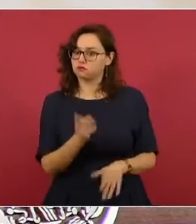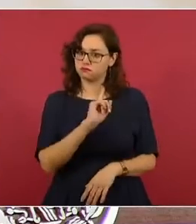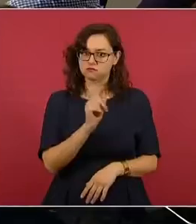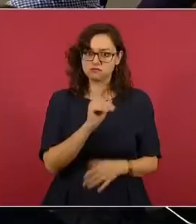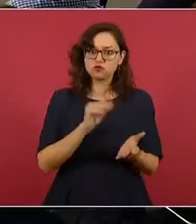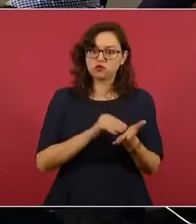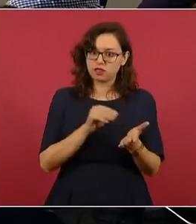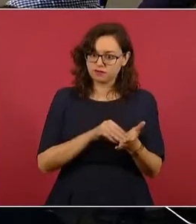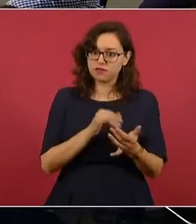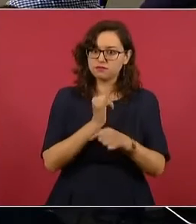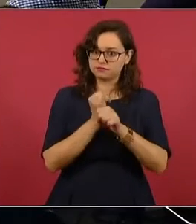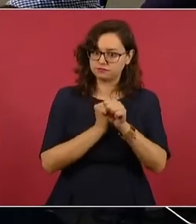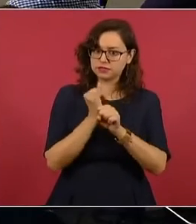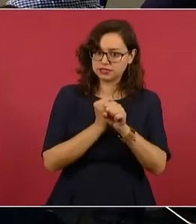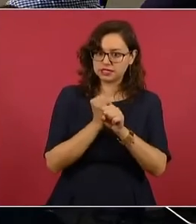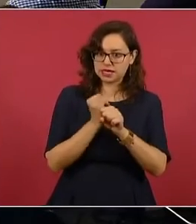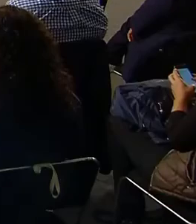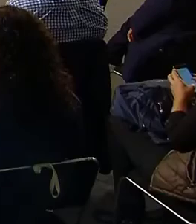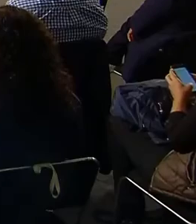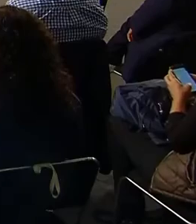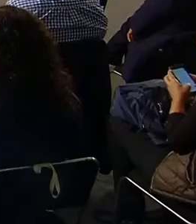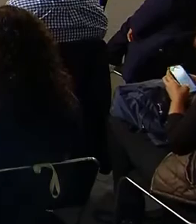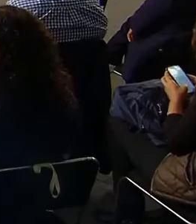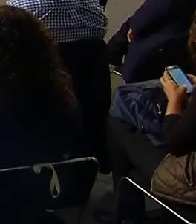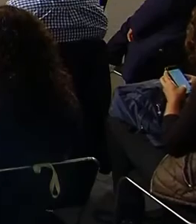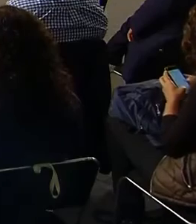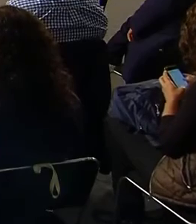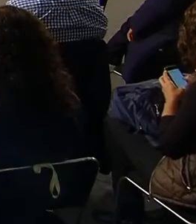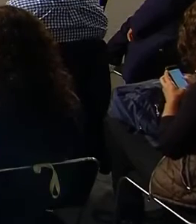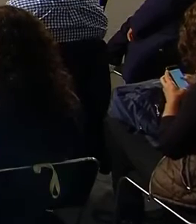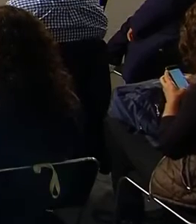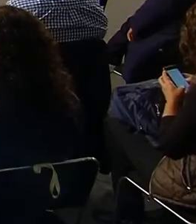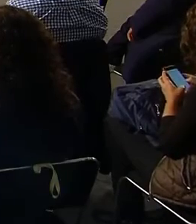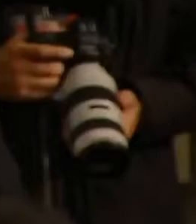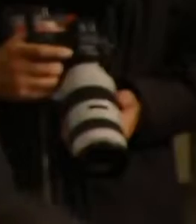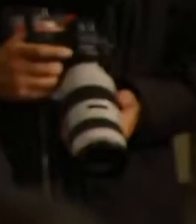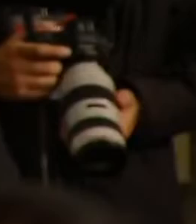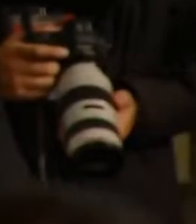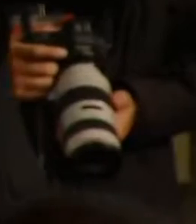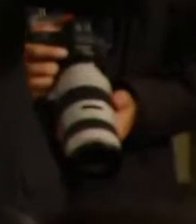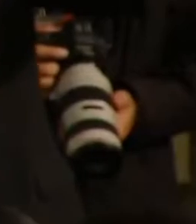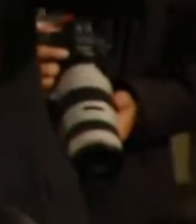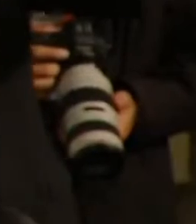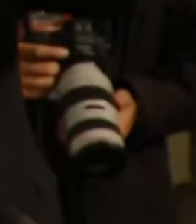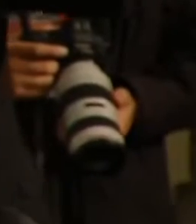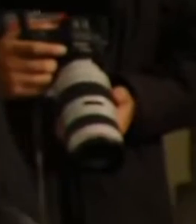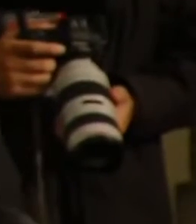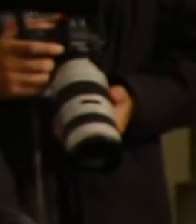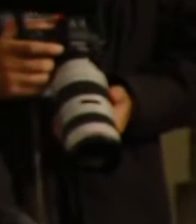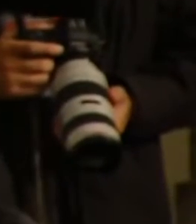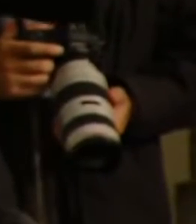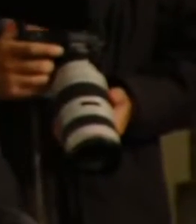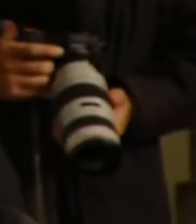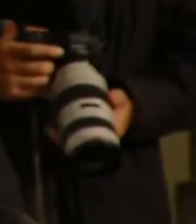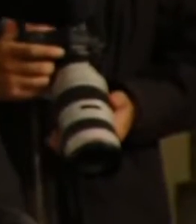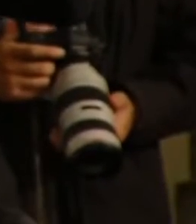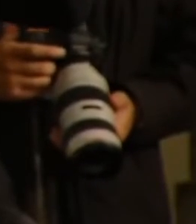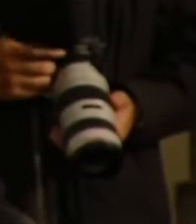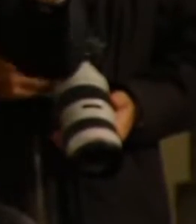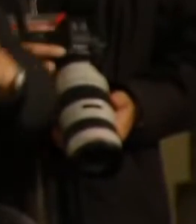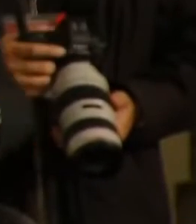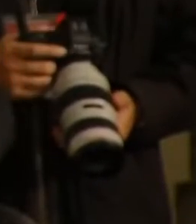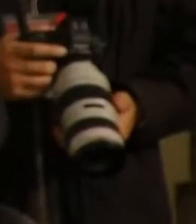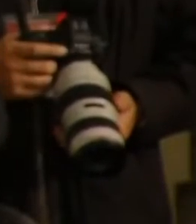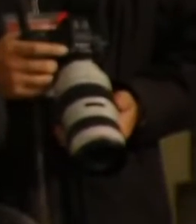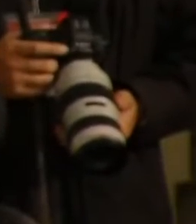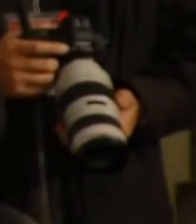investigaciones. Y preguntar también, porque en esta recomendación de la CNDH se identifica a 16 funcionarios de los